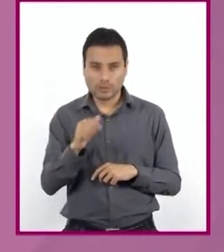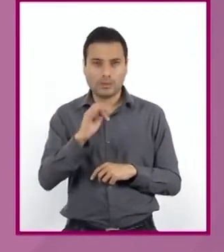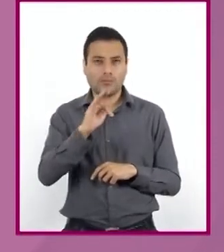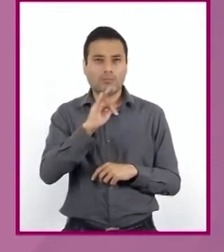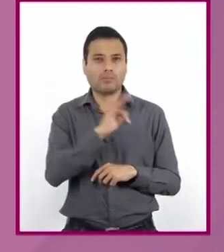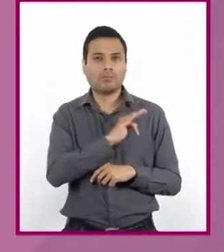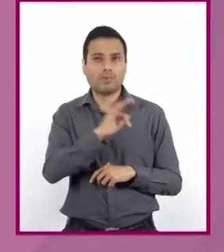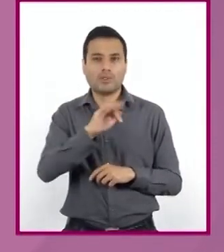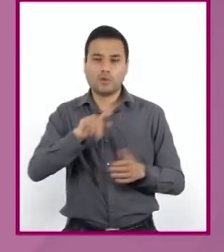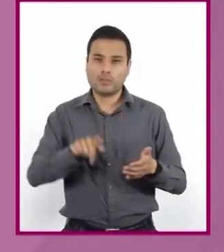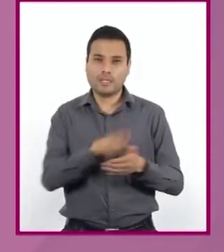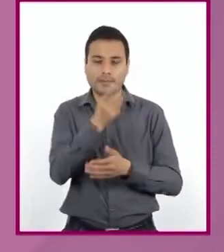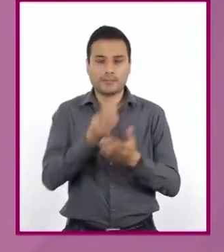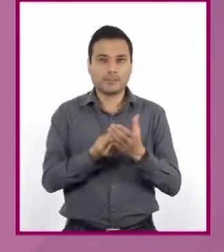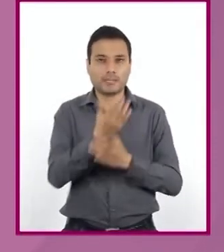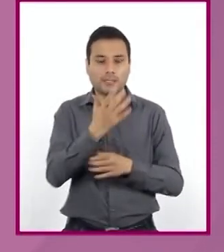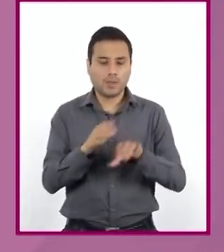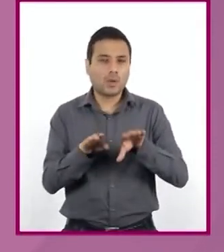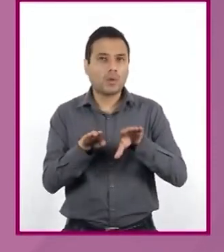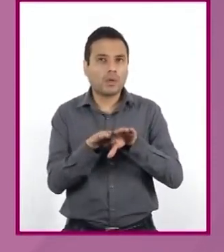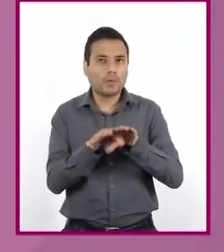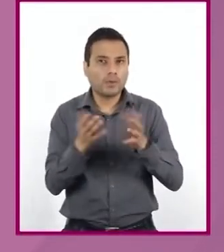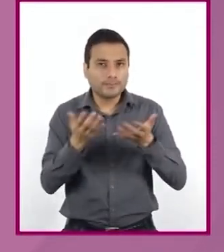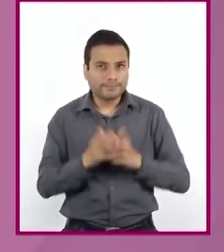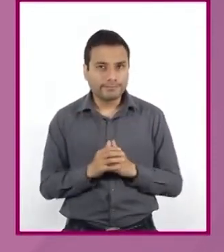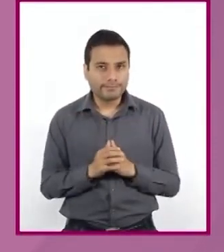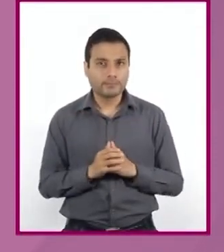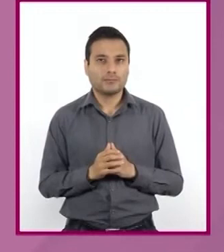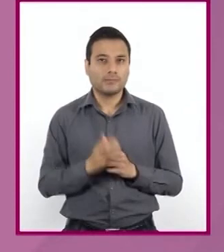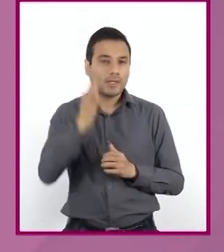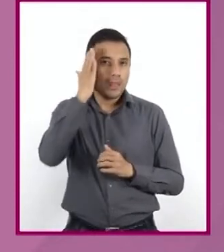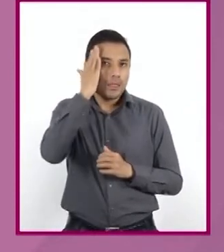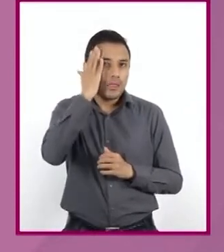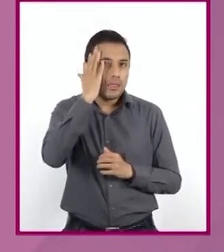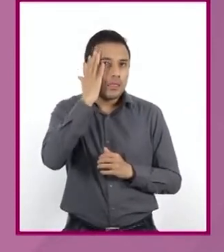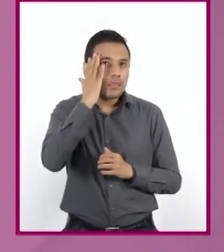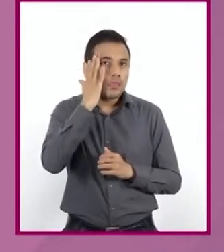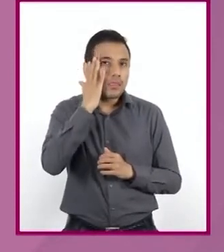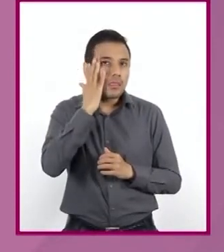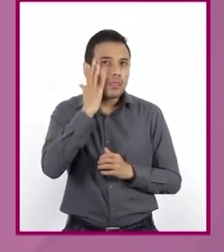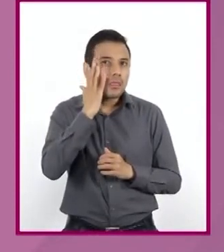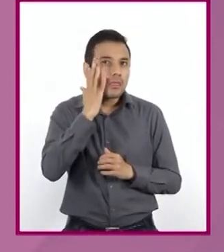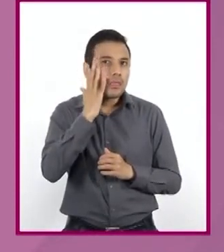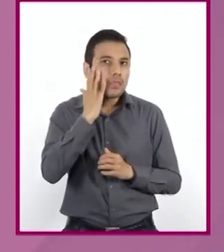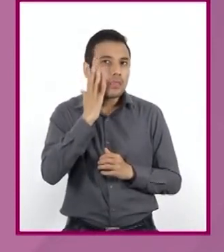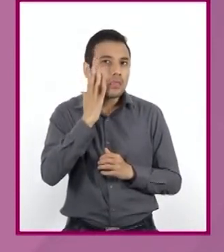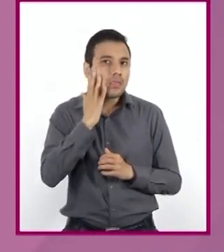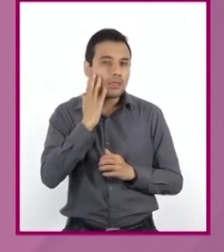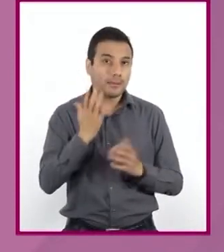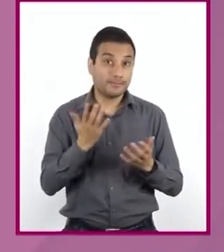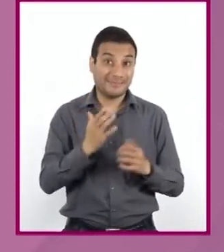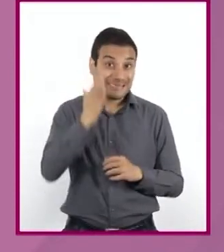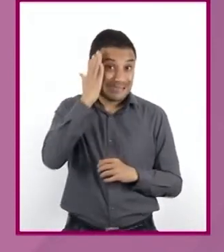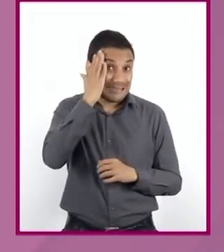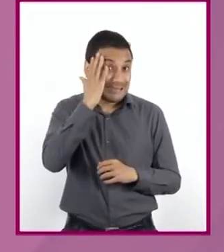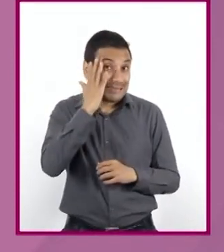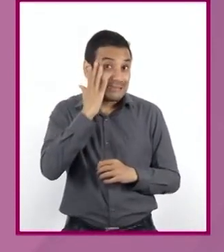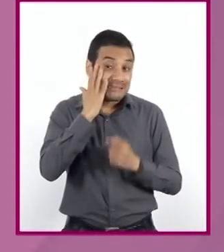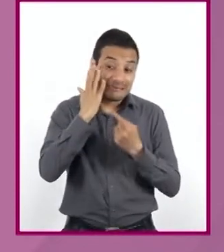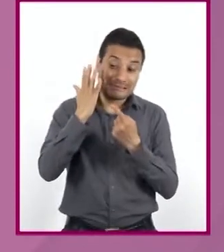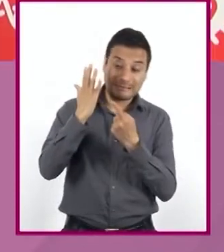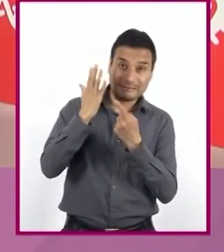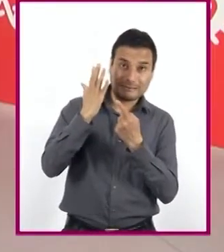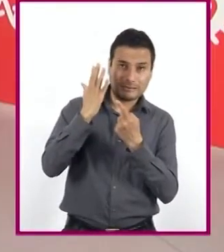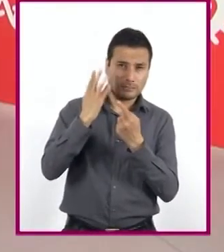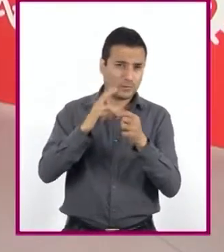través de procesos biológicos como la transpiración. La transpiración es el proceso